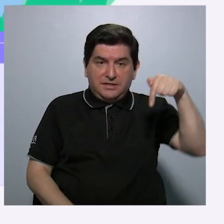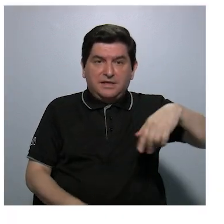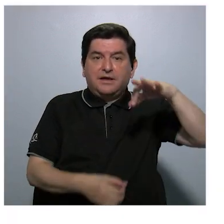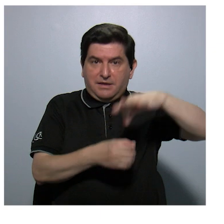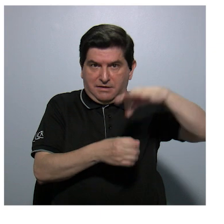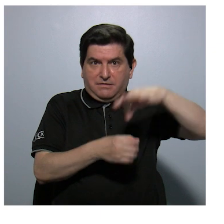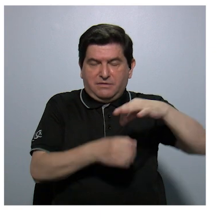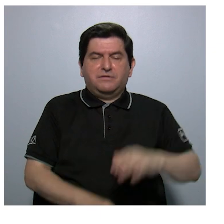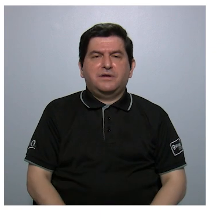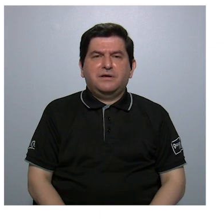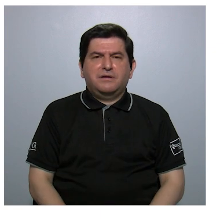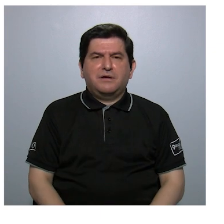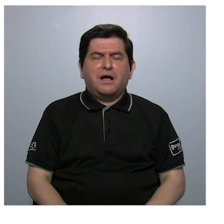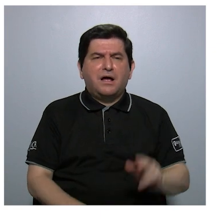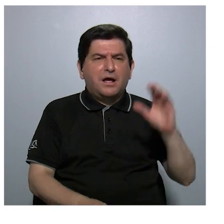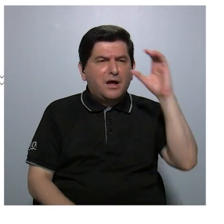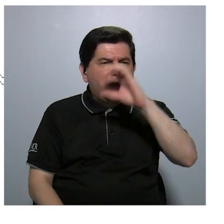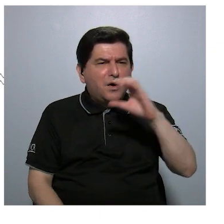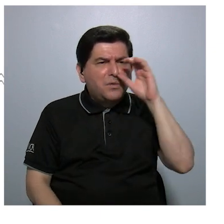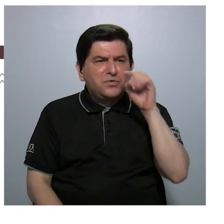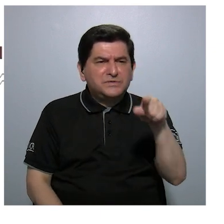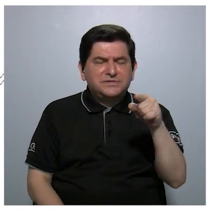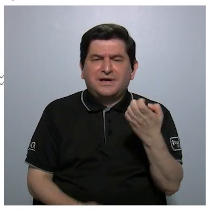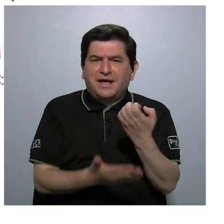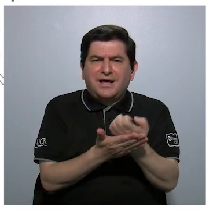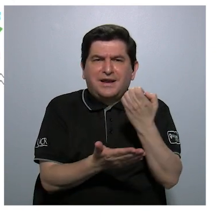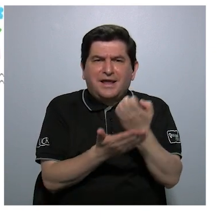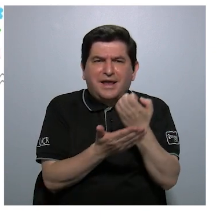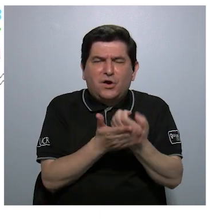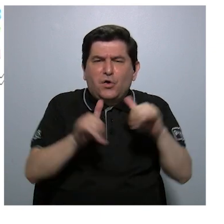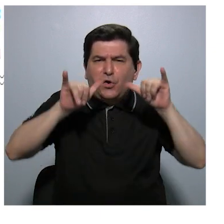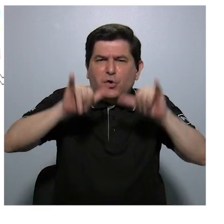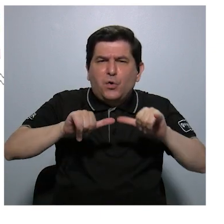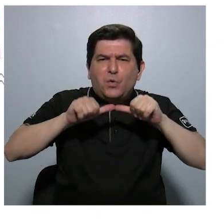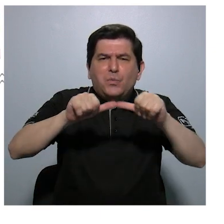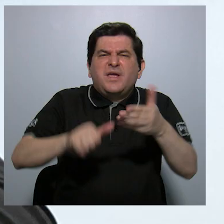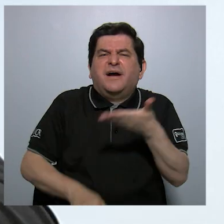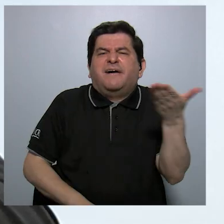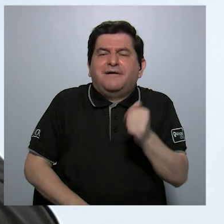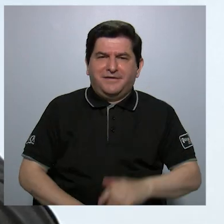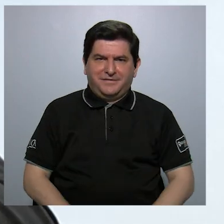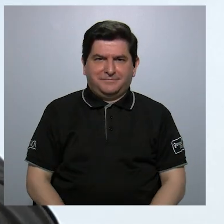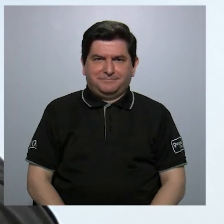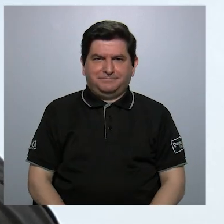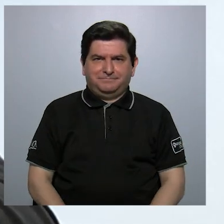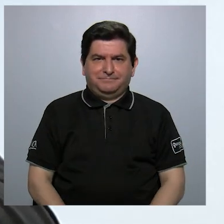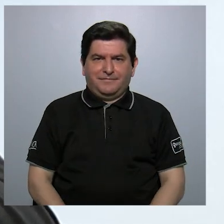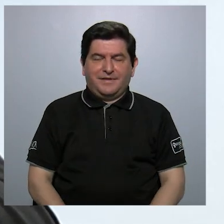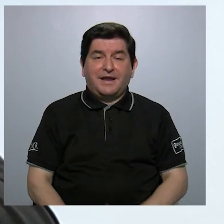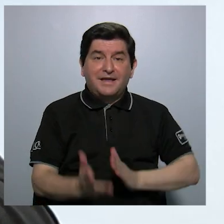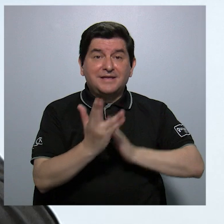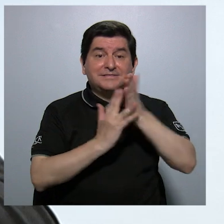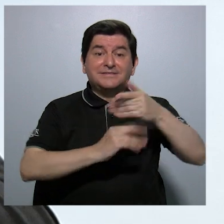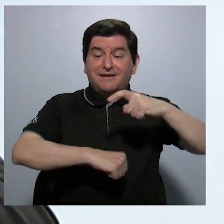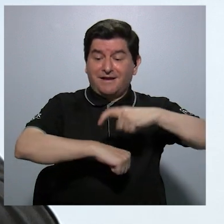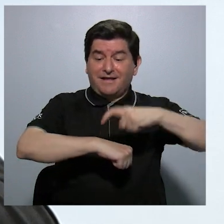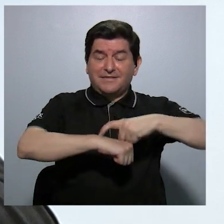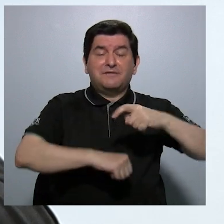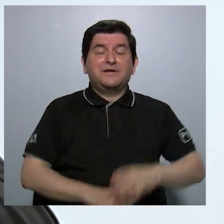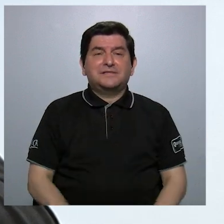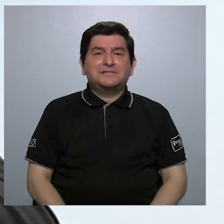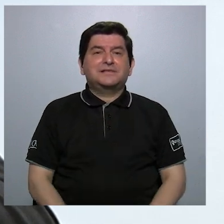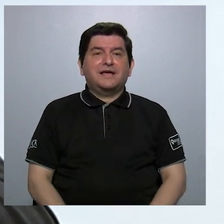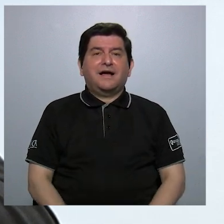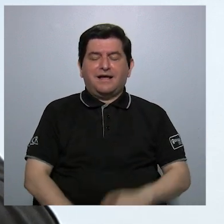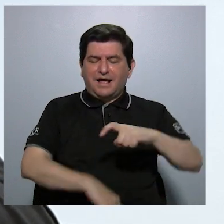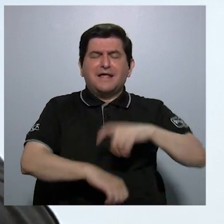agro. Entonces, mucho de lo que se busca en esto de economía sostenible es que sea a través del tiempo, que sea a largo